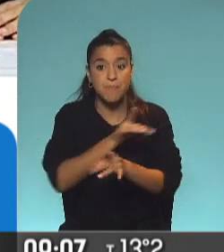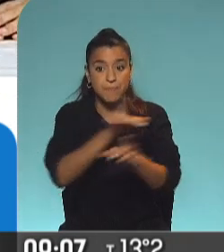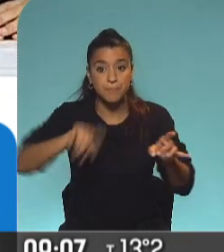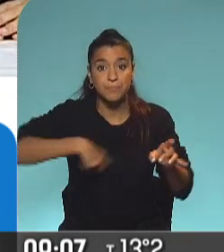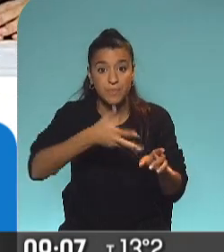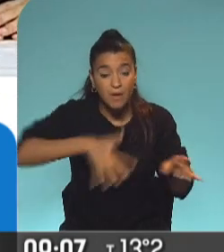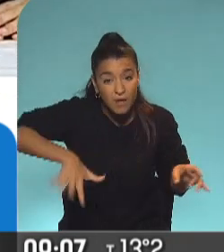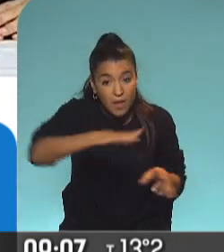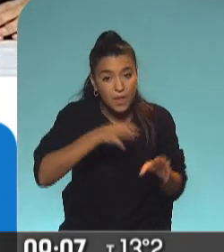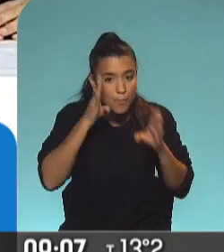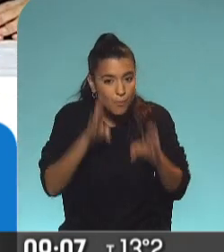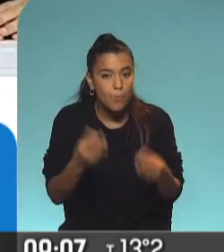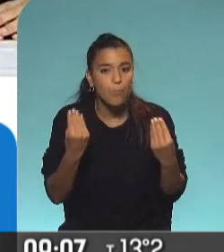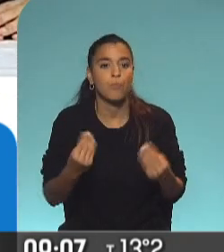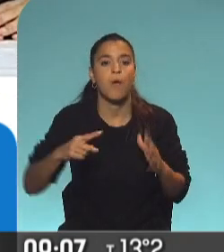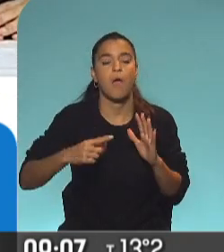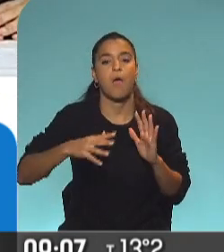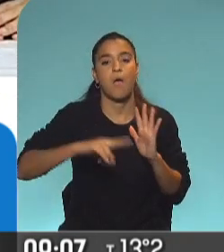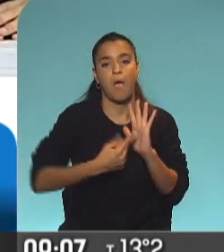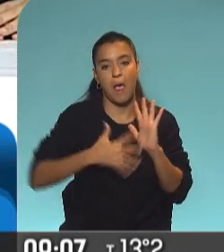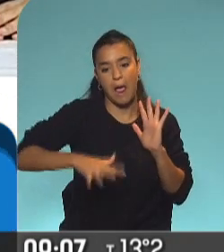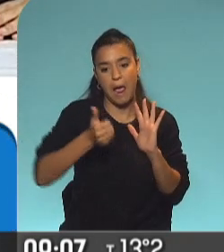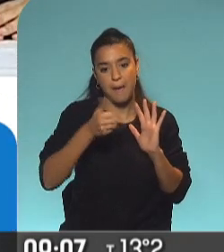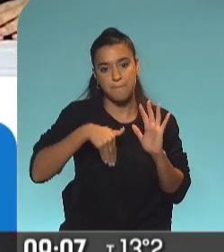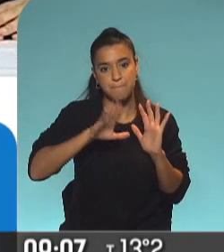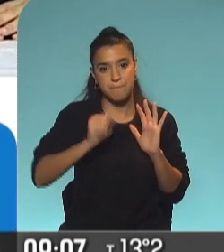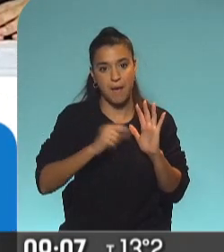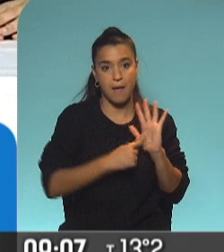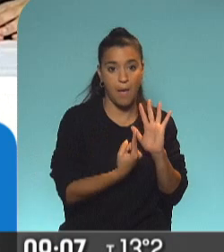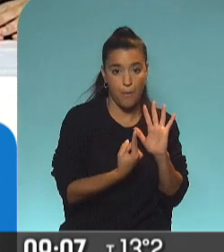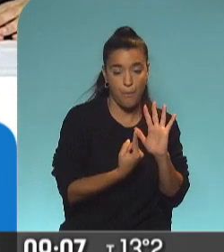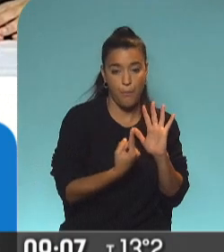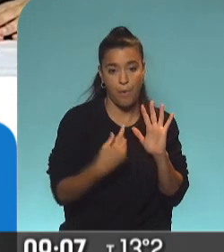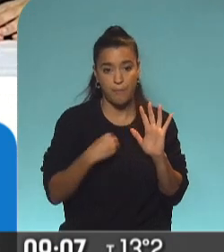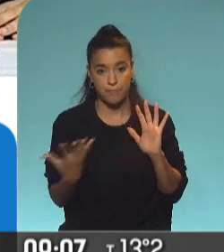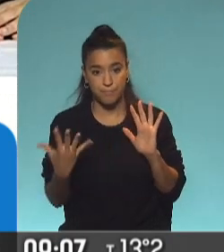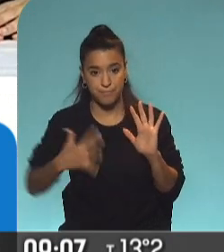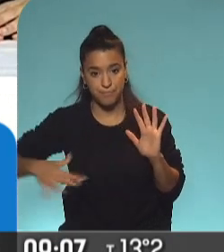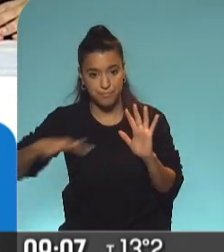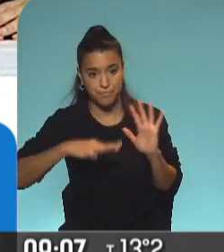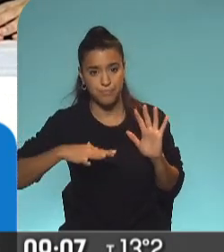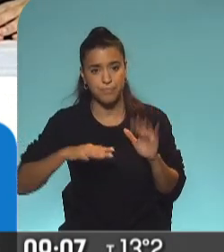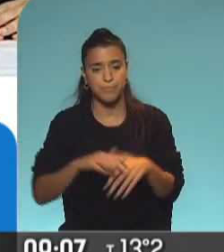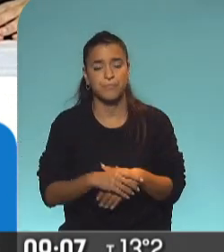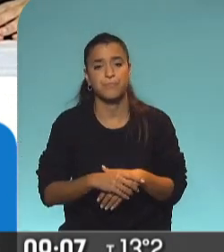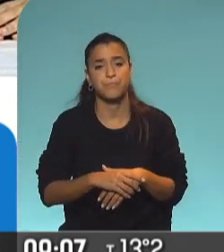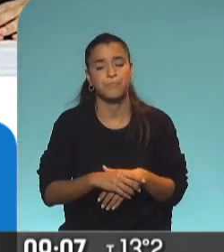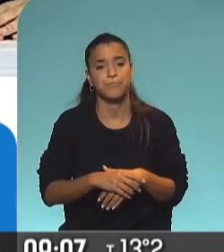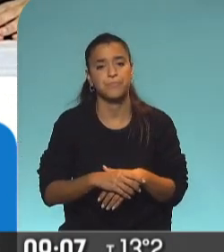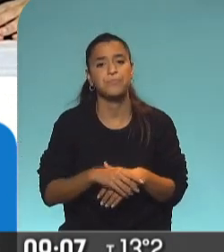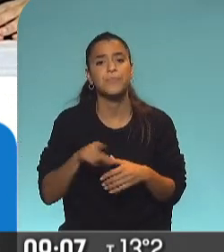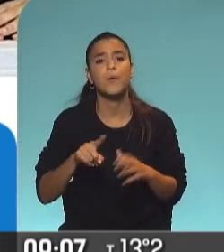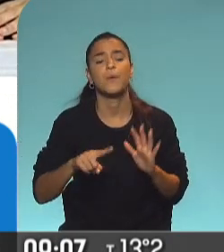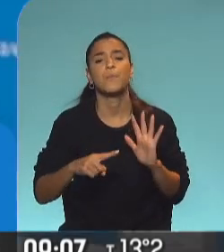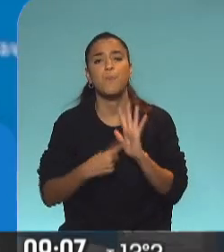la estamos observando en el área metropolitana de Buenos Aires, Cava y el área metropolitana conurbano de